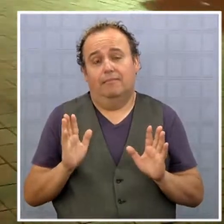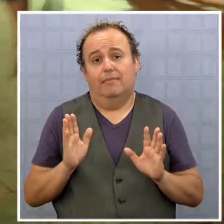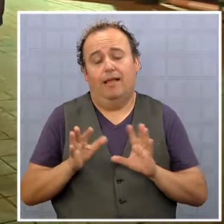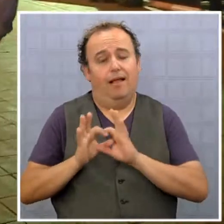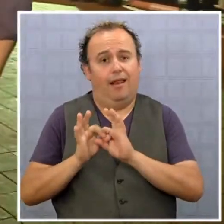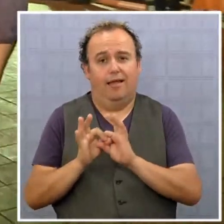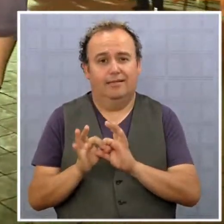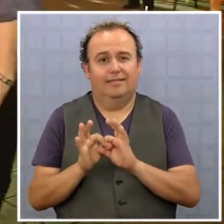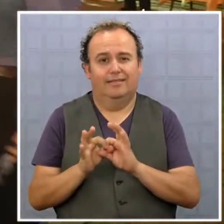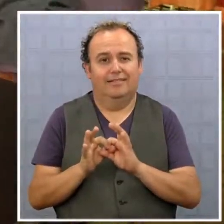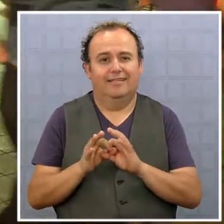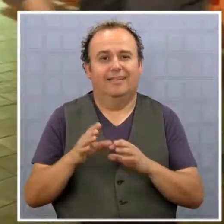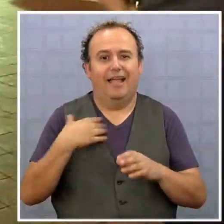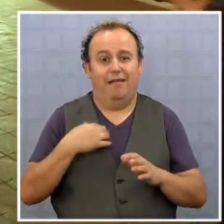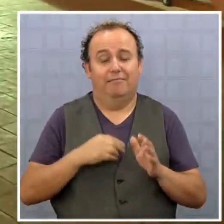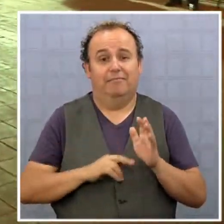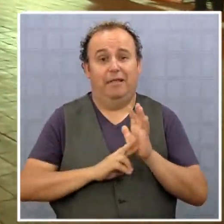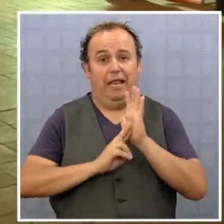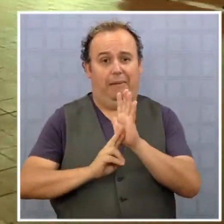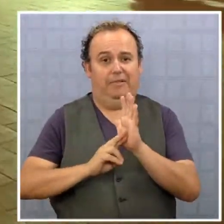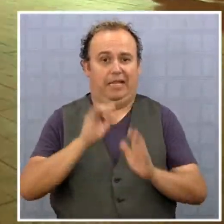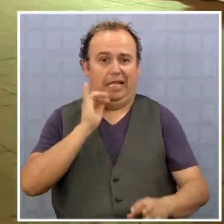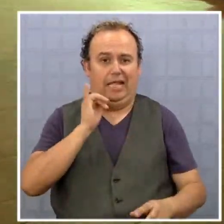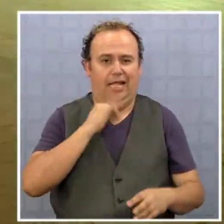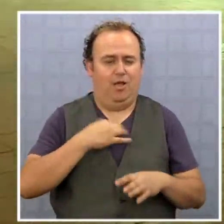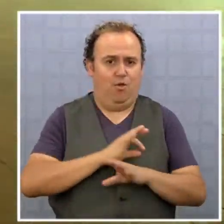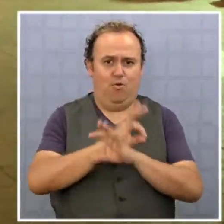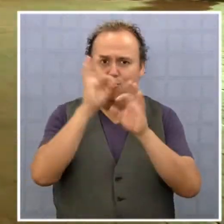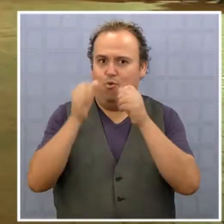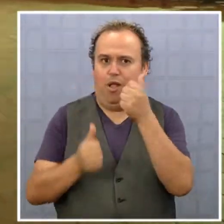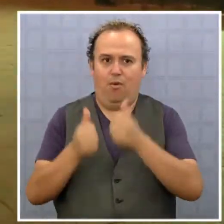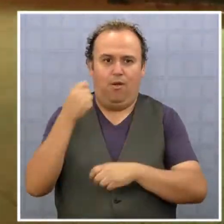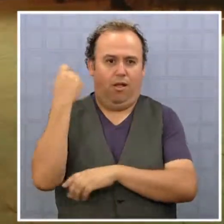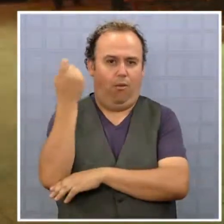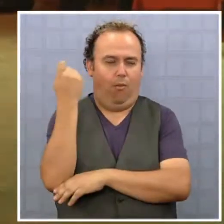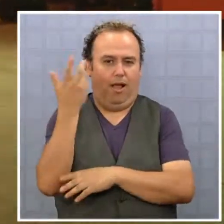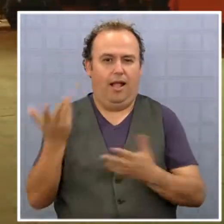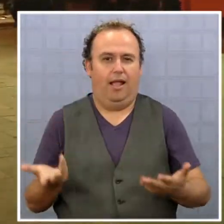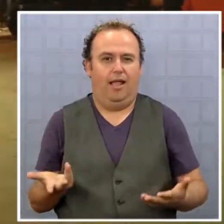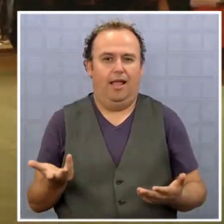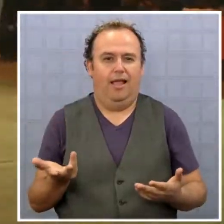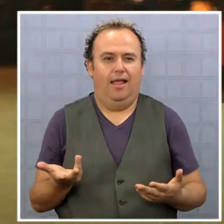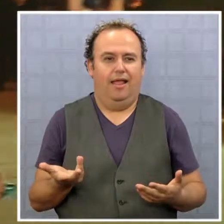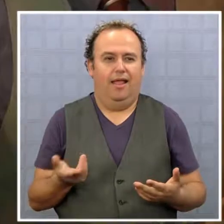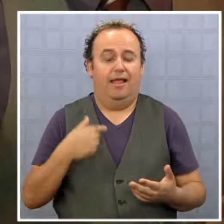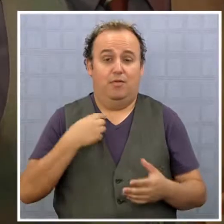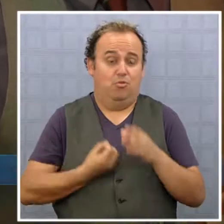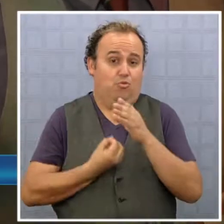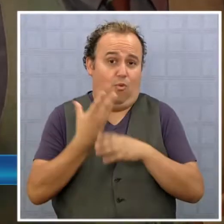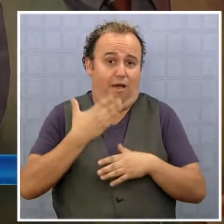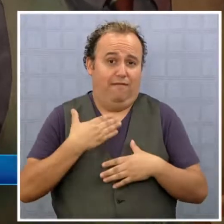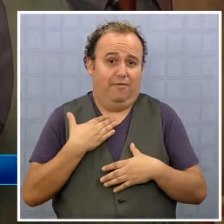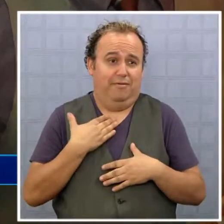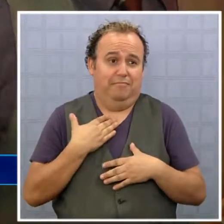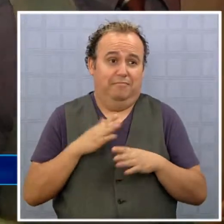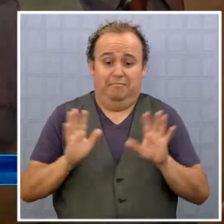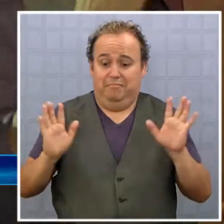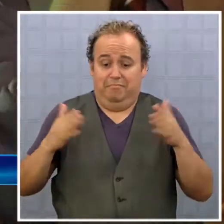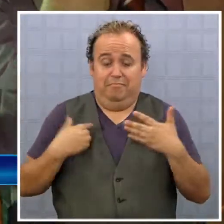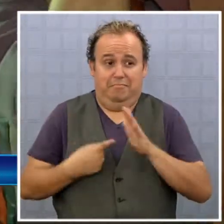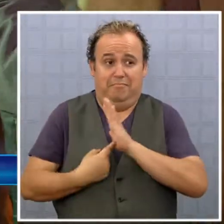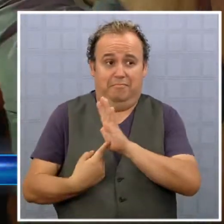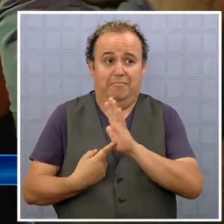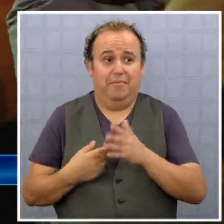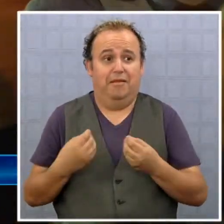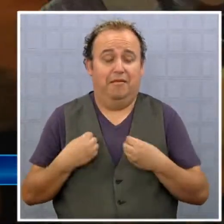sea, agradecidos, vamos a representar a Iquique. Yo nunca en mi vida he participado en un concurso de cueca, nada, o sea, para nosotros esto es nuevo y era lo que era nomás,